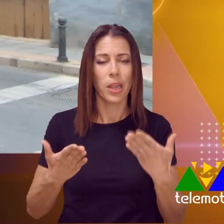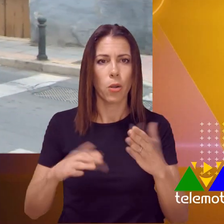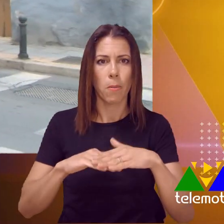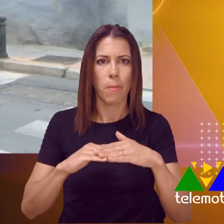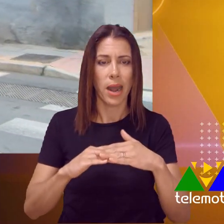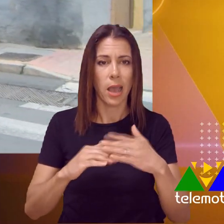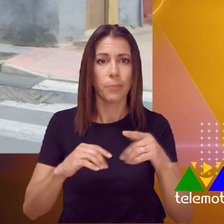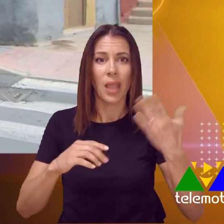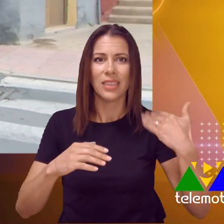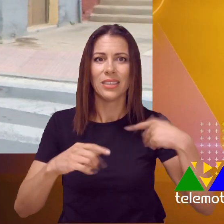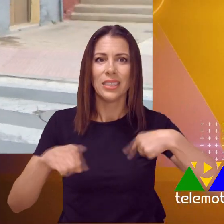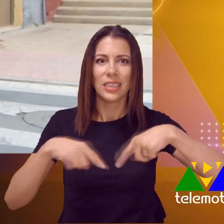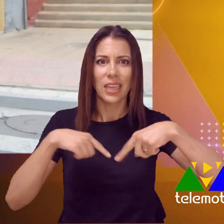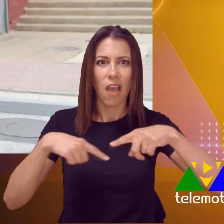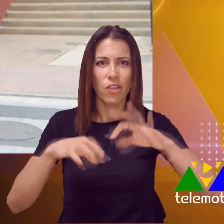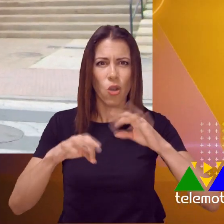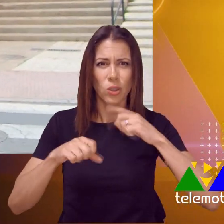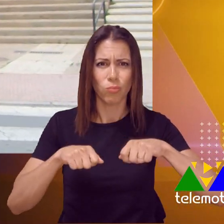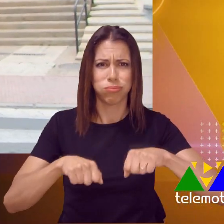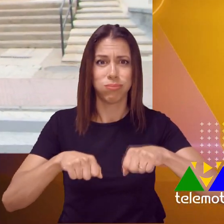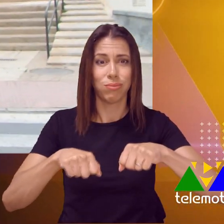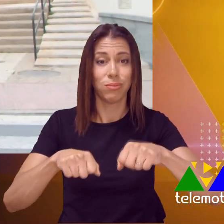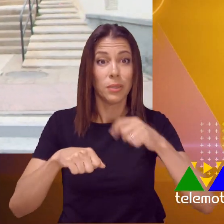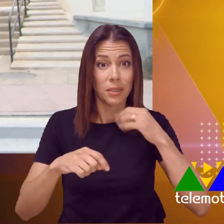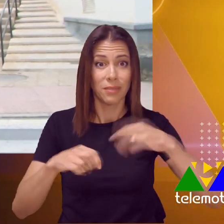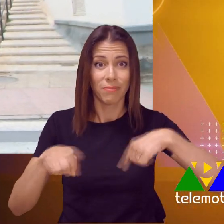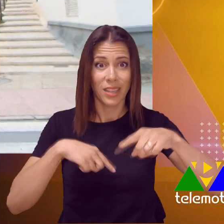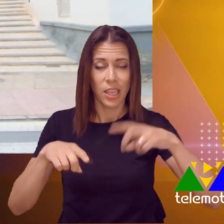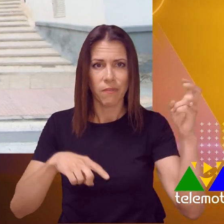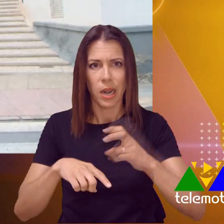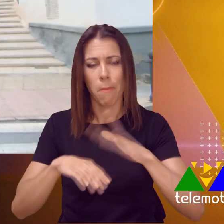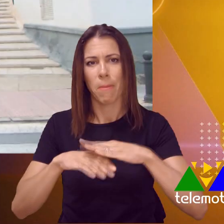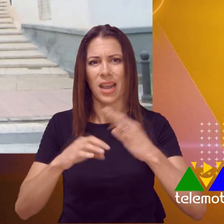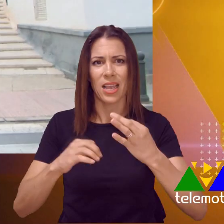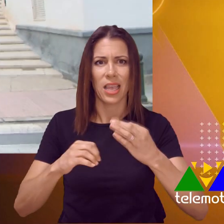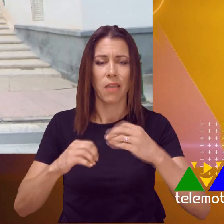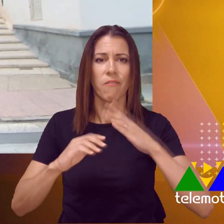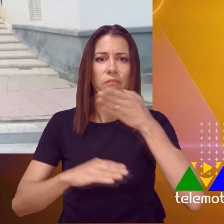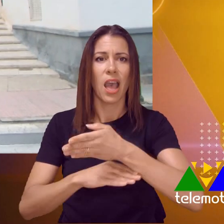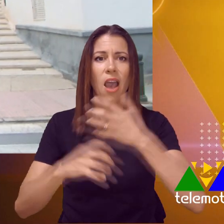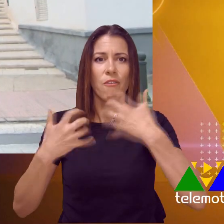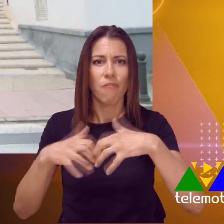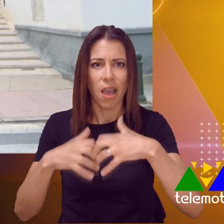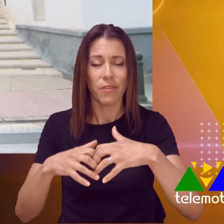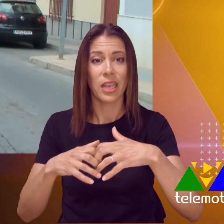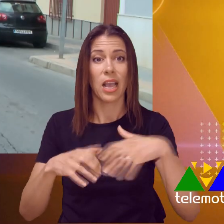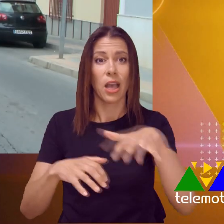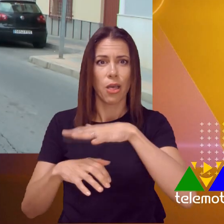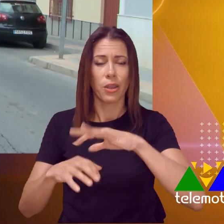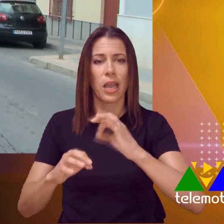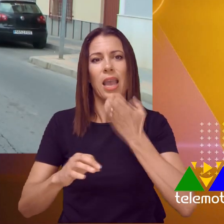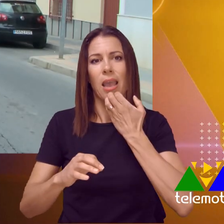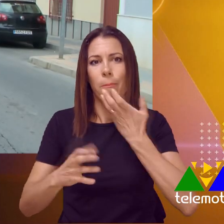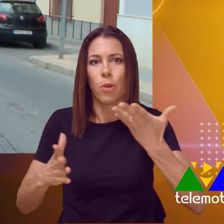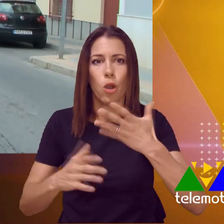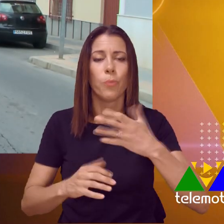época, de los acarretos de cañas y tal, que iban a los ingenios azucareros, que estaban situados en la parte de la Rambla Capuchinos,